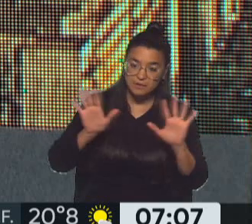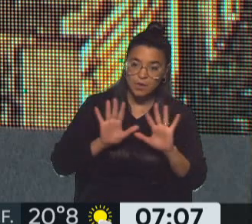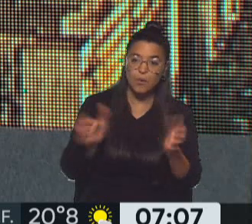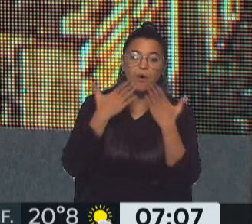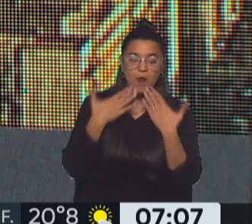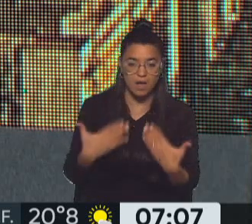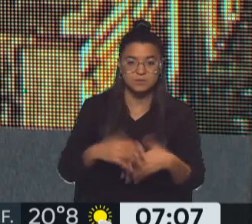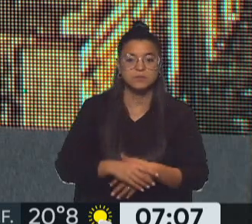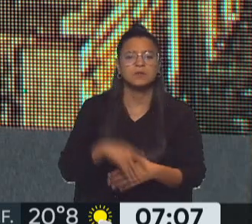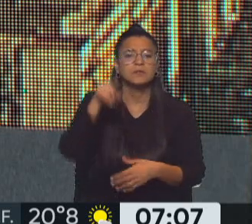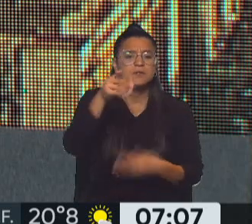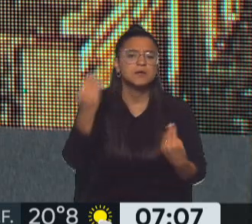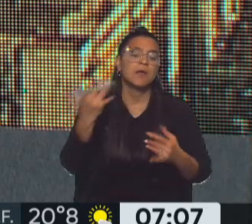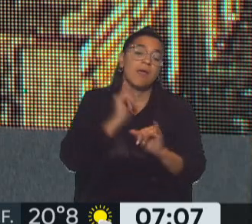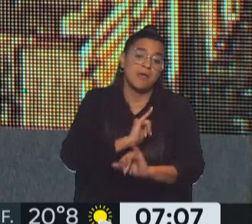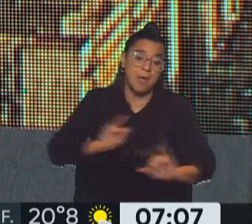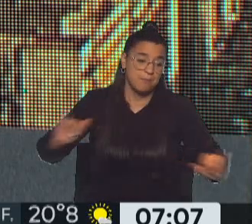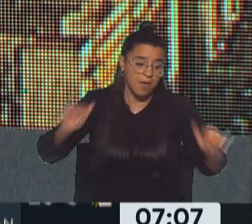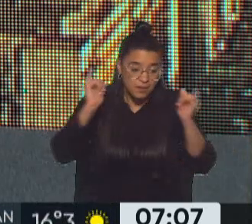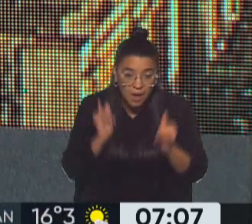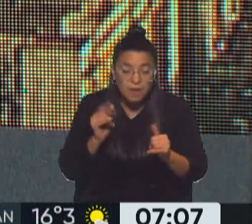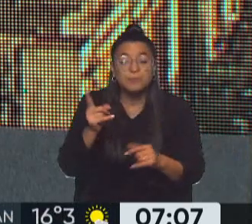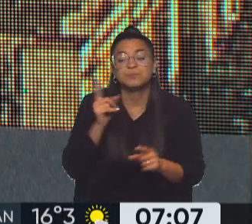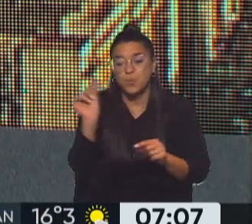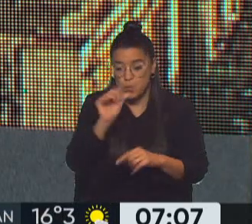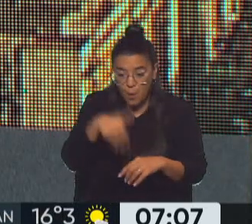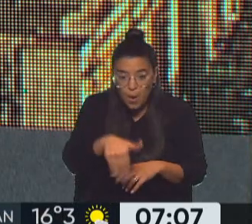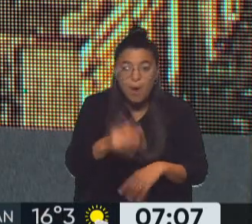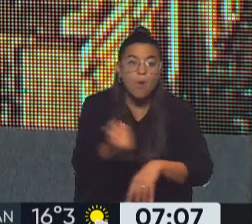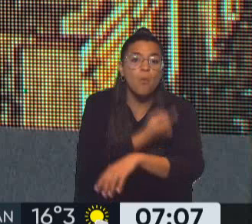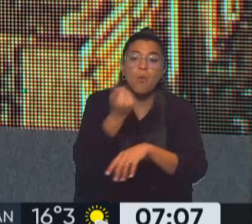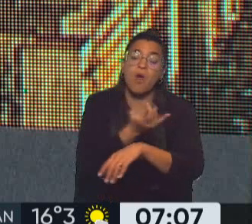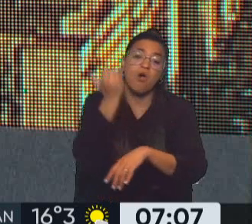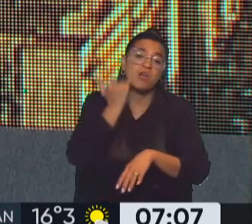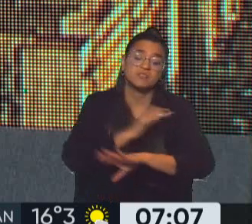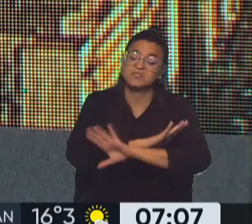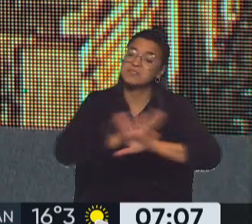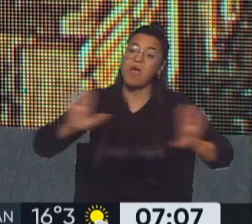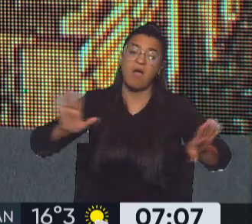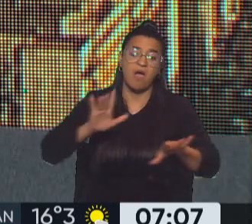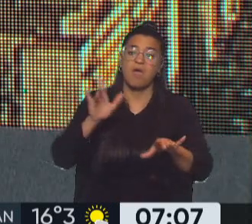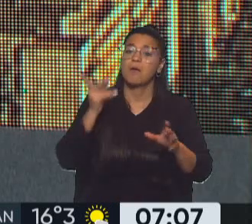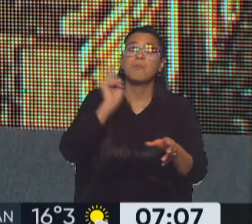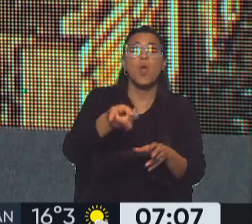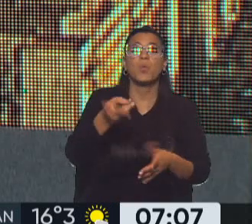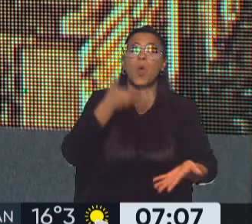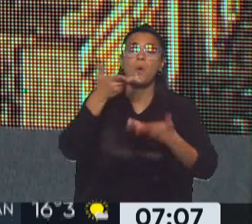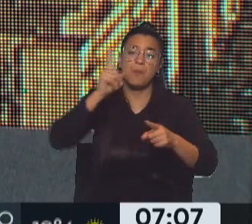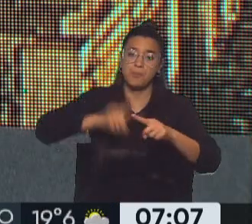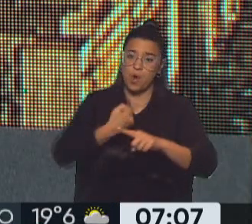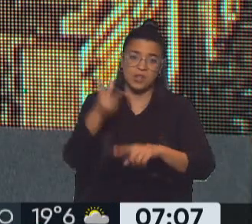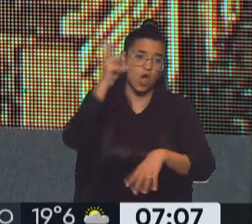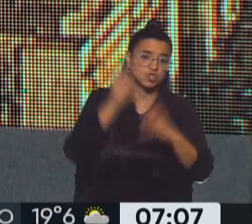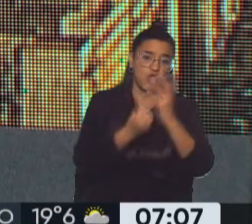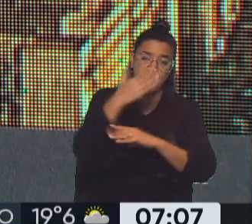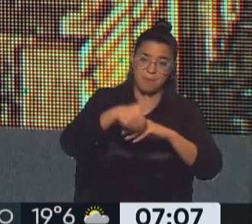Muchísimas gracias. Sí, la campaña a pleno no, porque dentro de una hora nada más ya comienza la veda electoral a partir de las 8 de la mañana y los